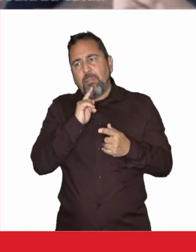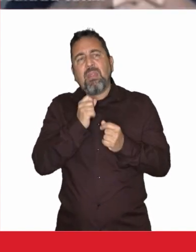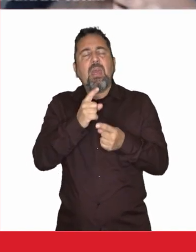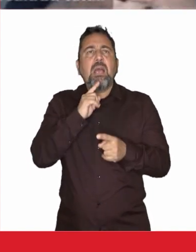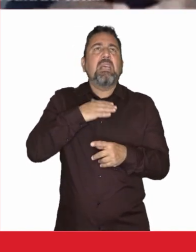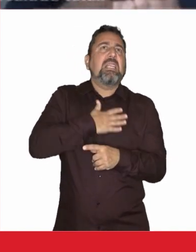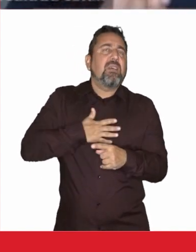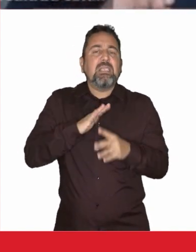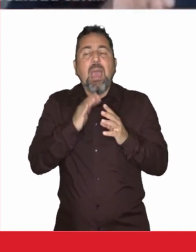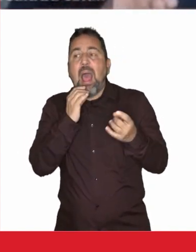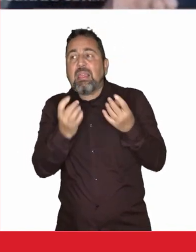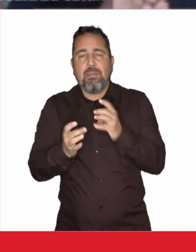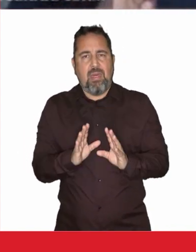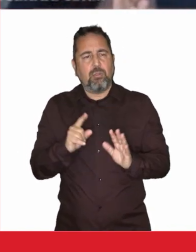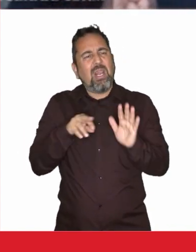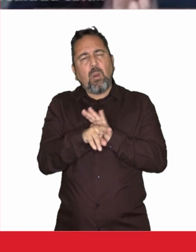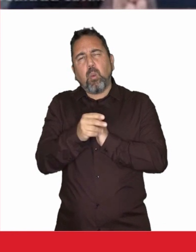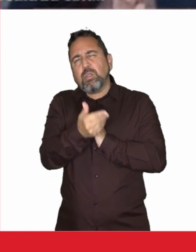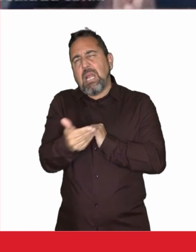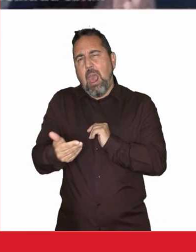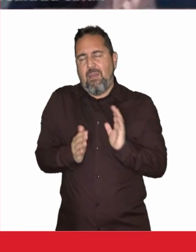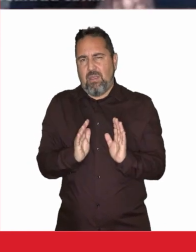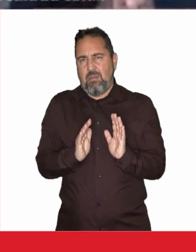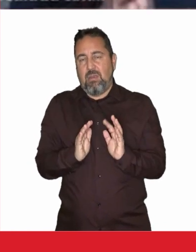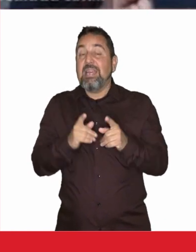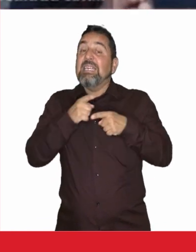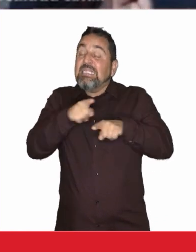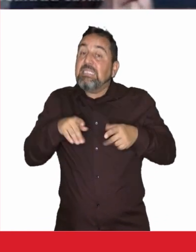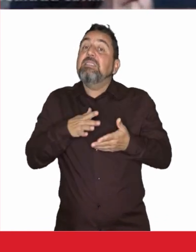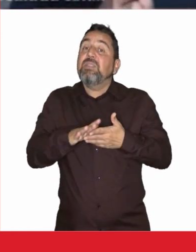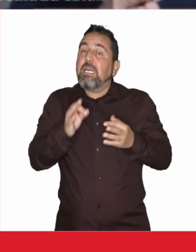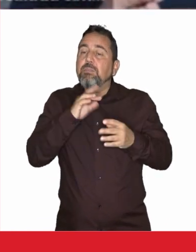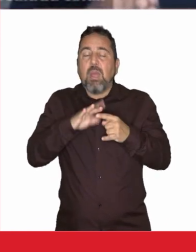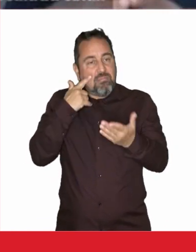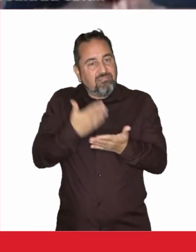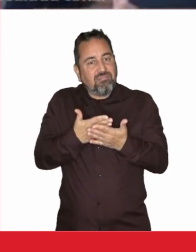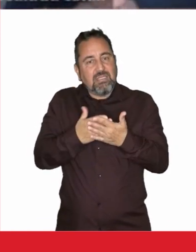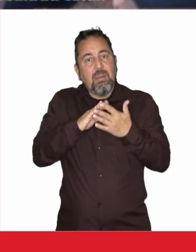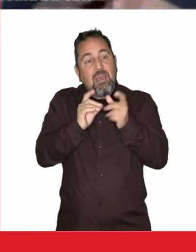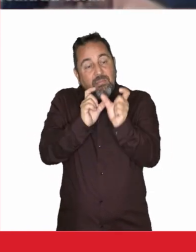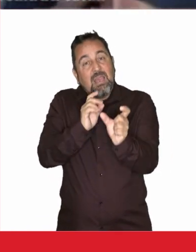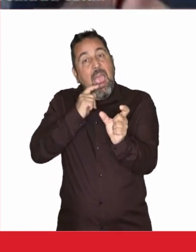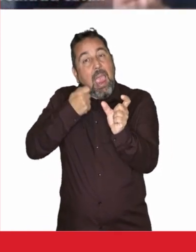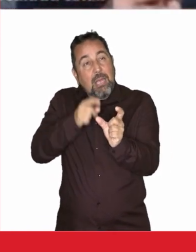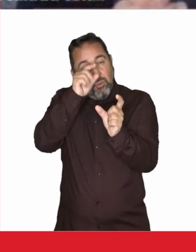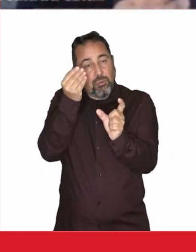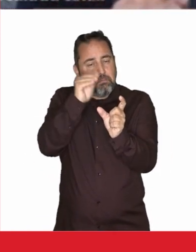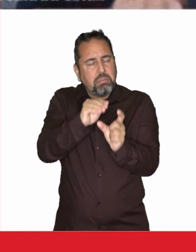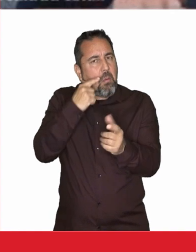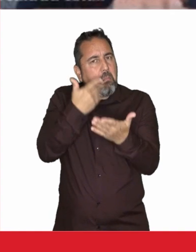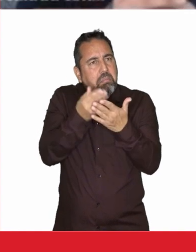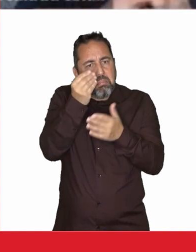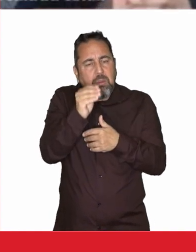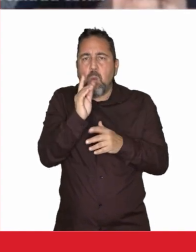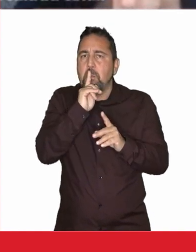luego que se ocupan o satisfacen actividades o recursos clave y esto no tiene un reflejo en la casilla de